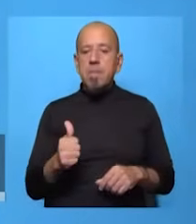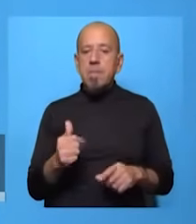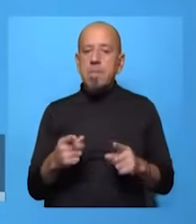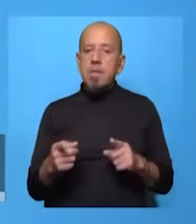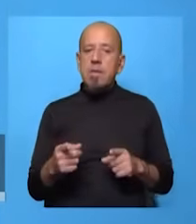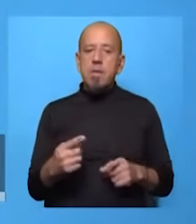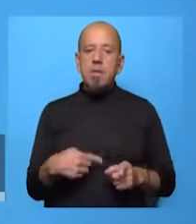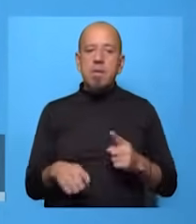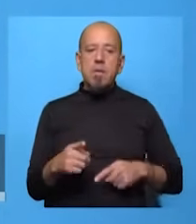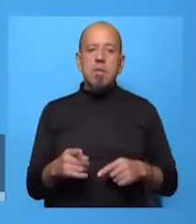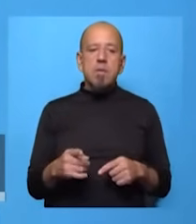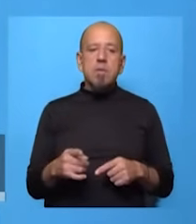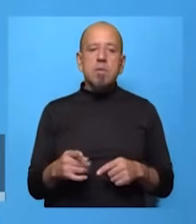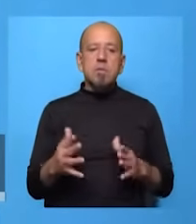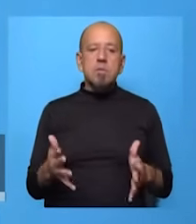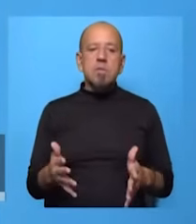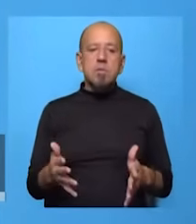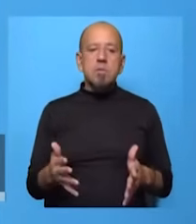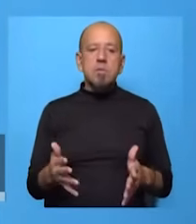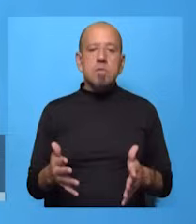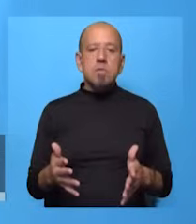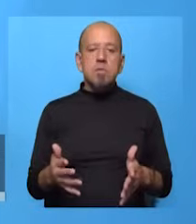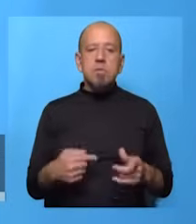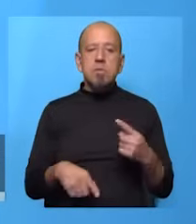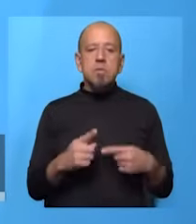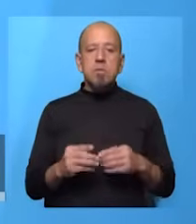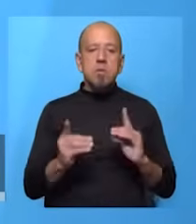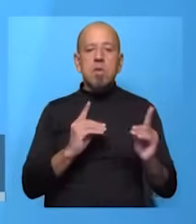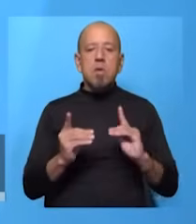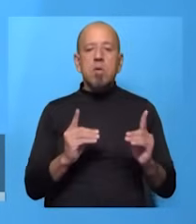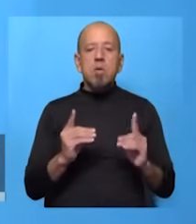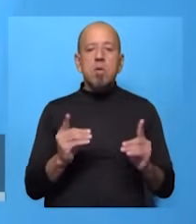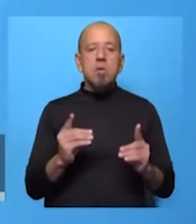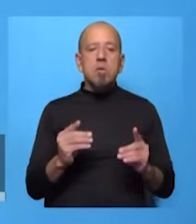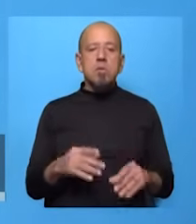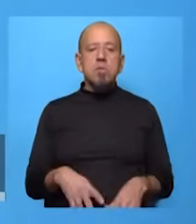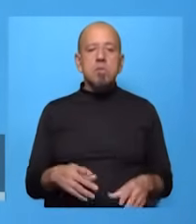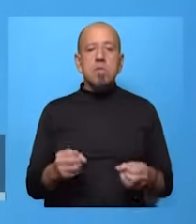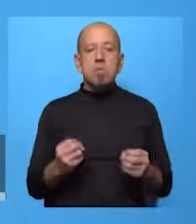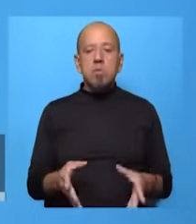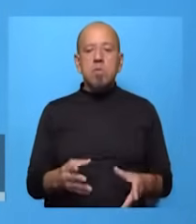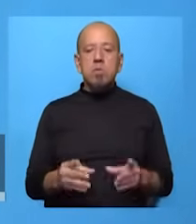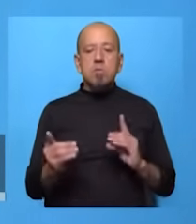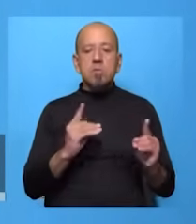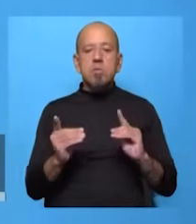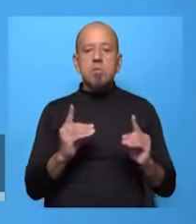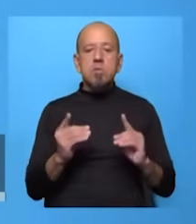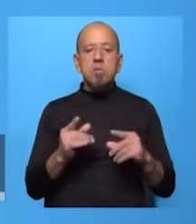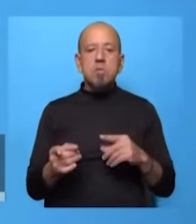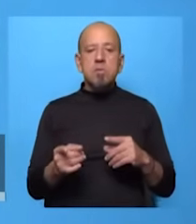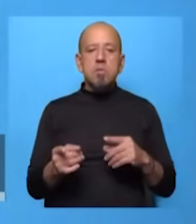firmeza que no se los que dialogan son los que tienen más firmeza porque cuando uno va a dialogar con el que piensa